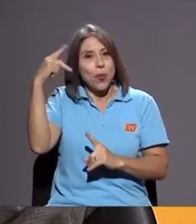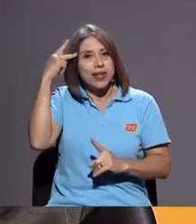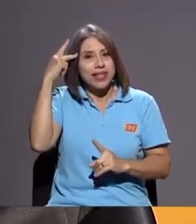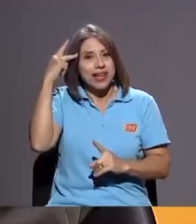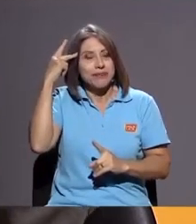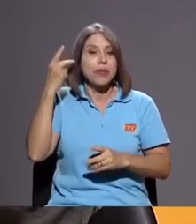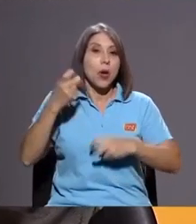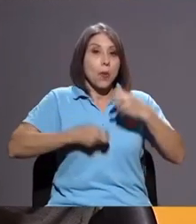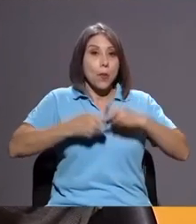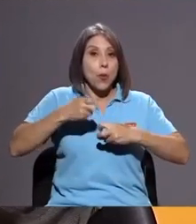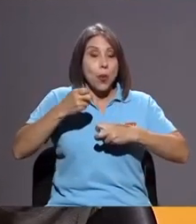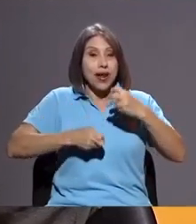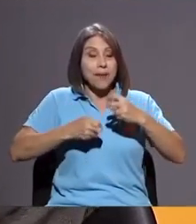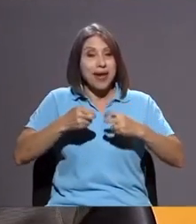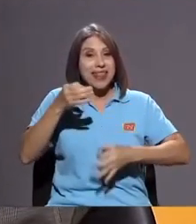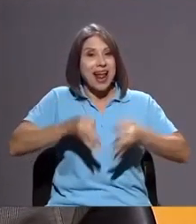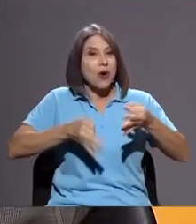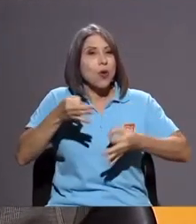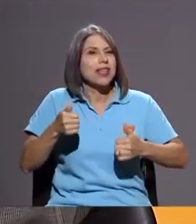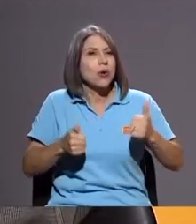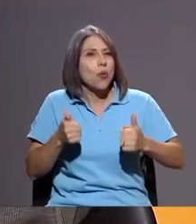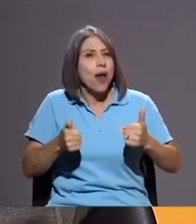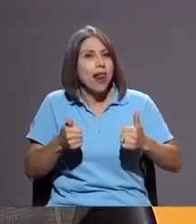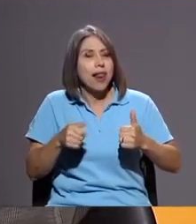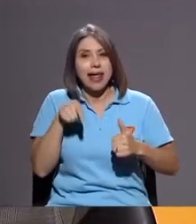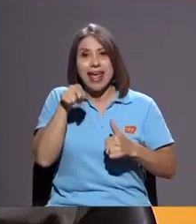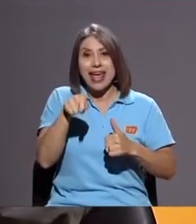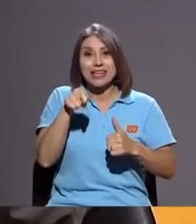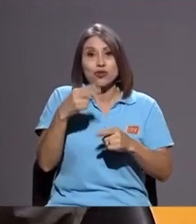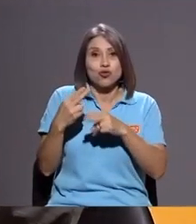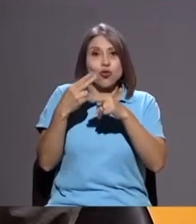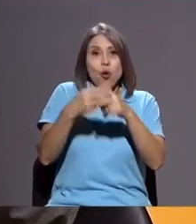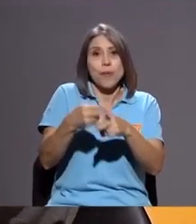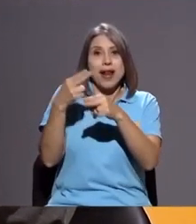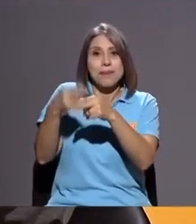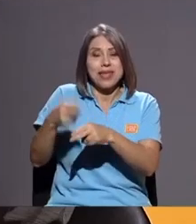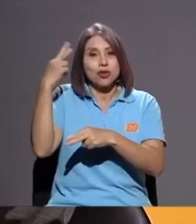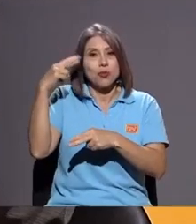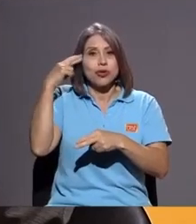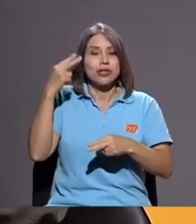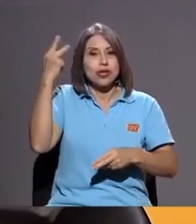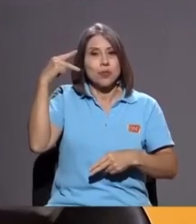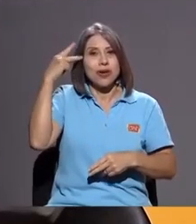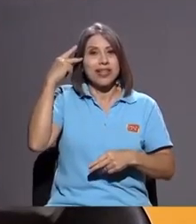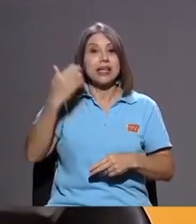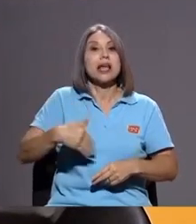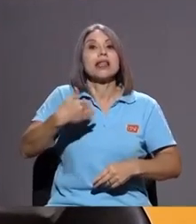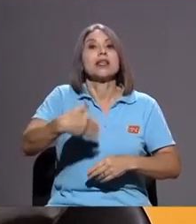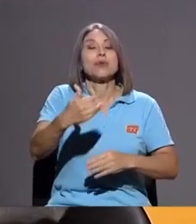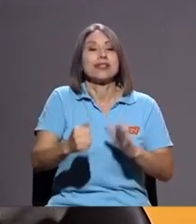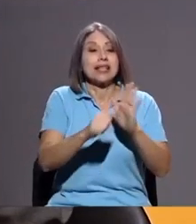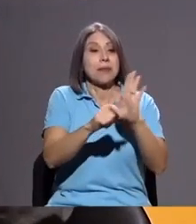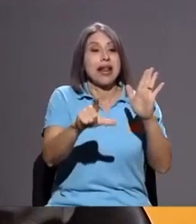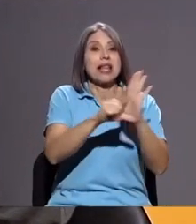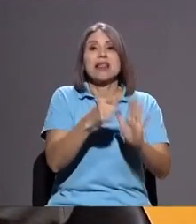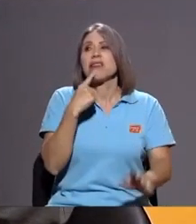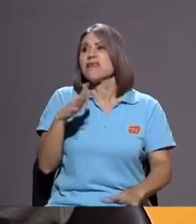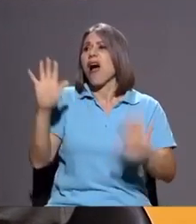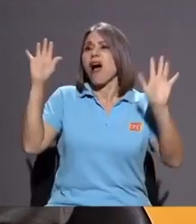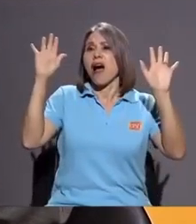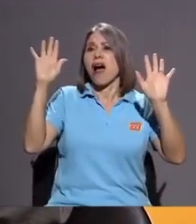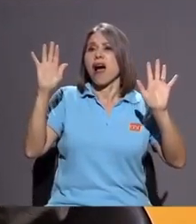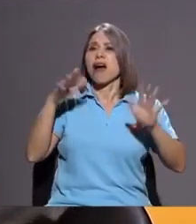Corte es esos nombramientos que se han hecho por razones políticas y luego la Asamblea se queja de que la Corte funciona mal, pero no se dan